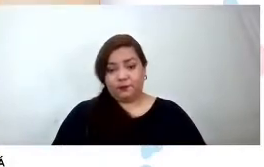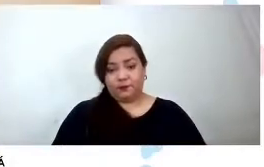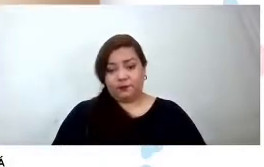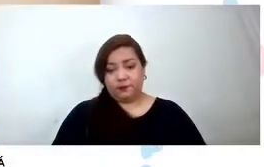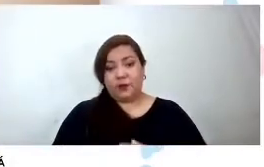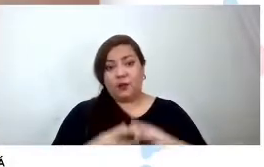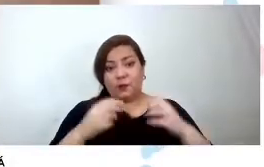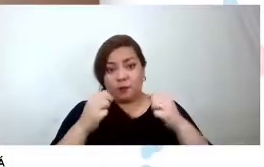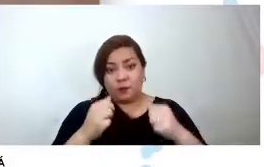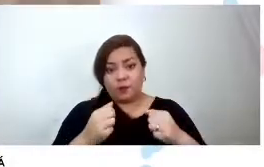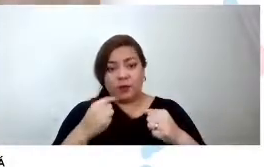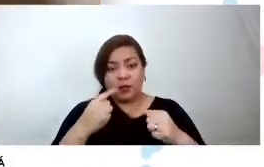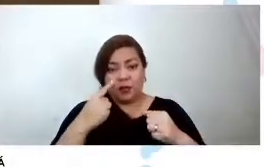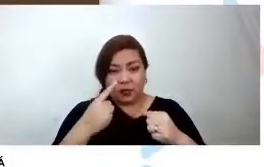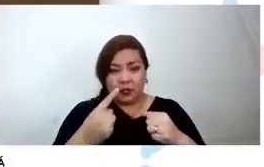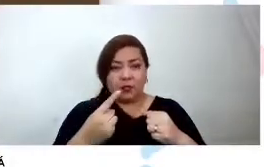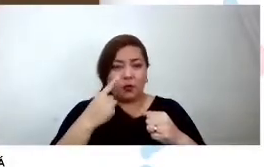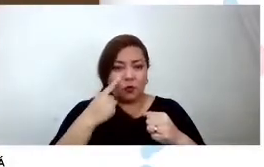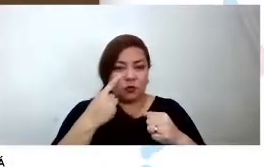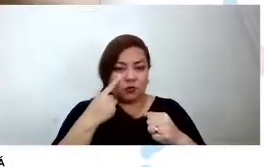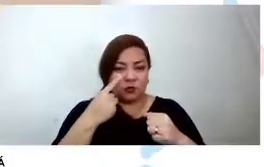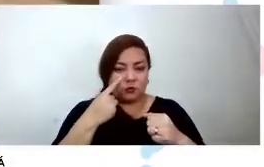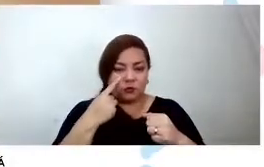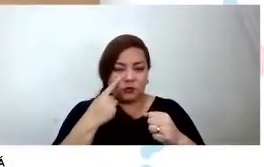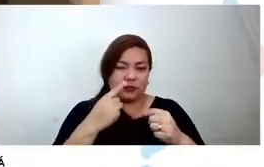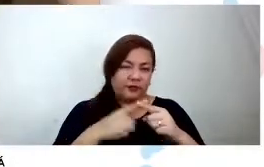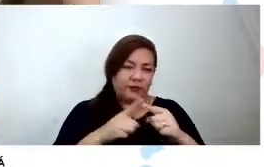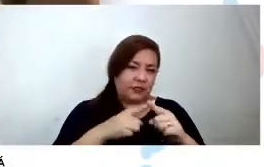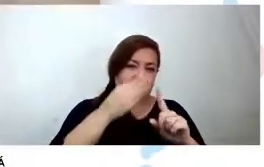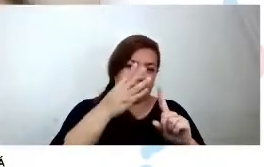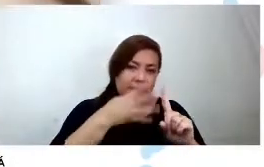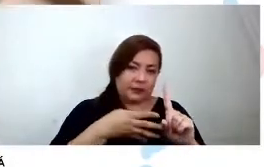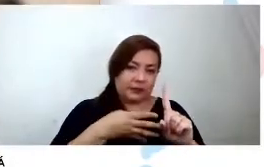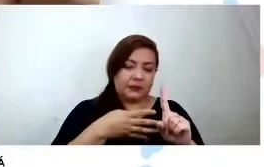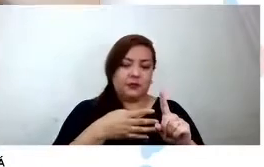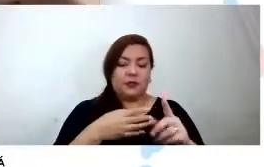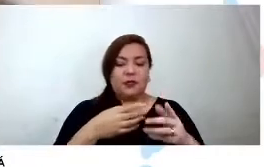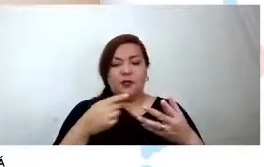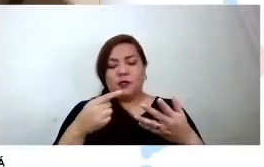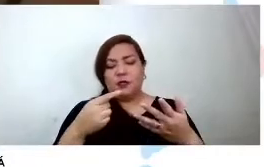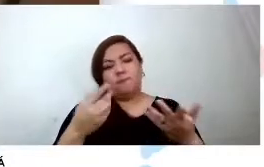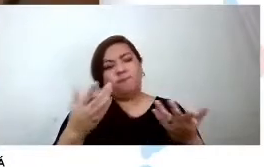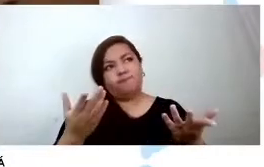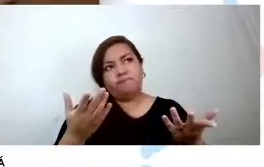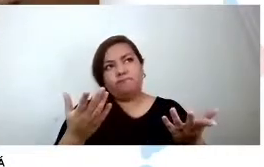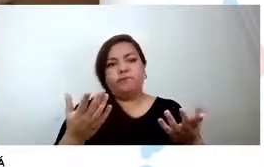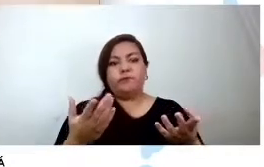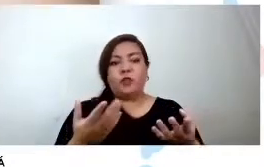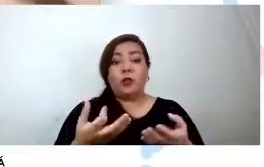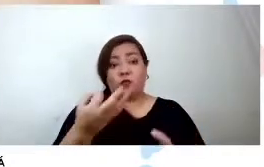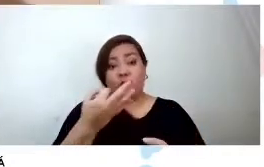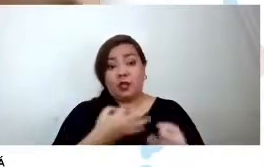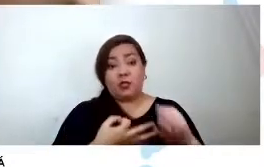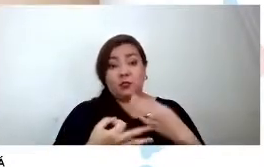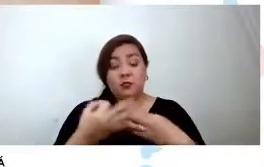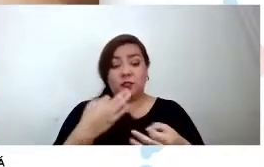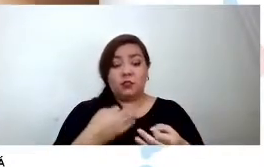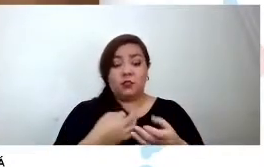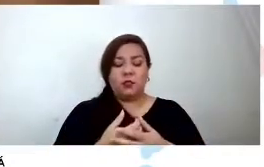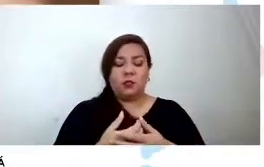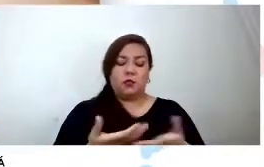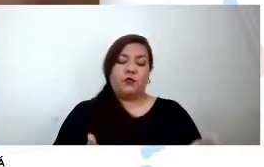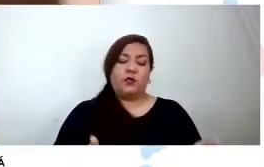Podemos ir reconociendo características diagnósticas que nos van a hablar de varios, nos van a entregar